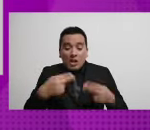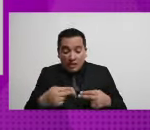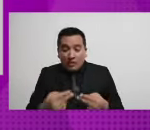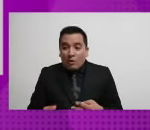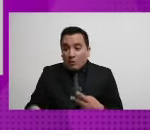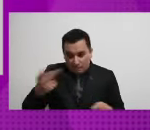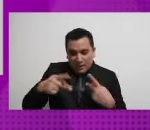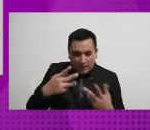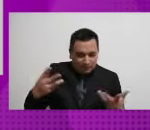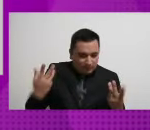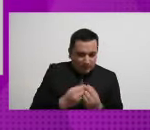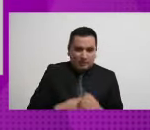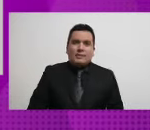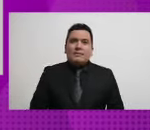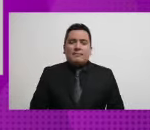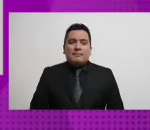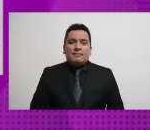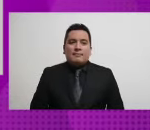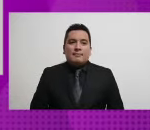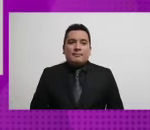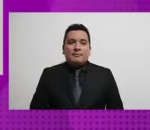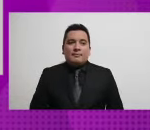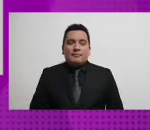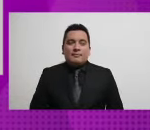nietos, llévenselos ese día. Y